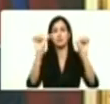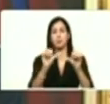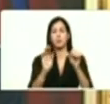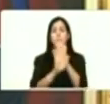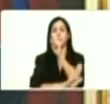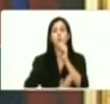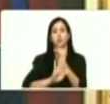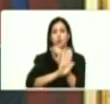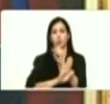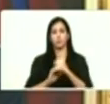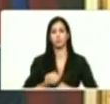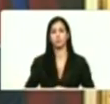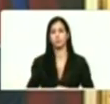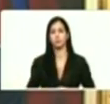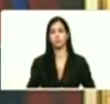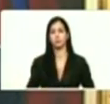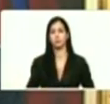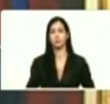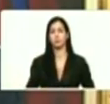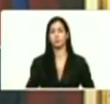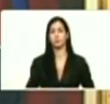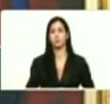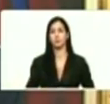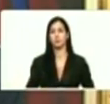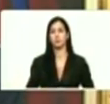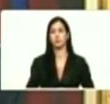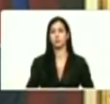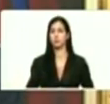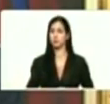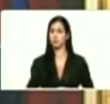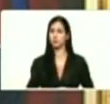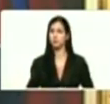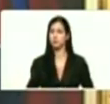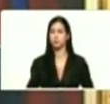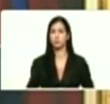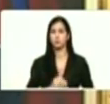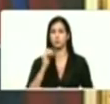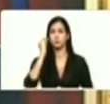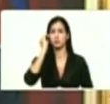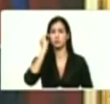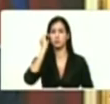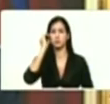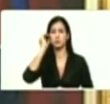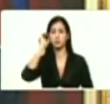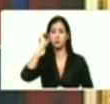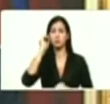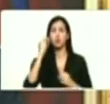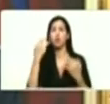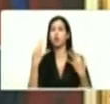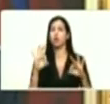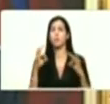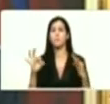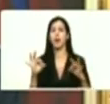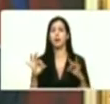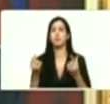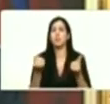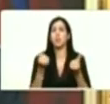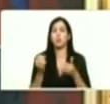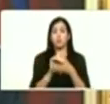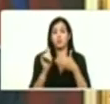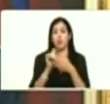protección como sueño yo que estabilizados los ingresos en divisas de nuestro país